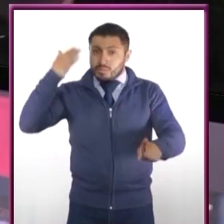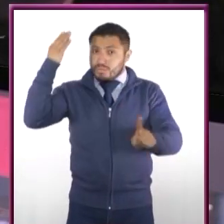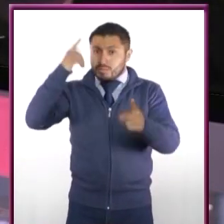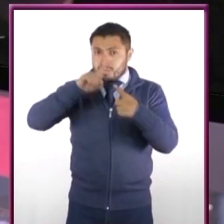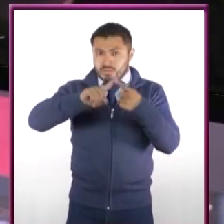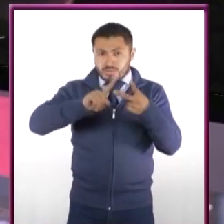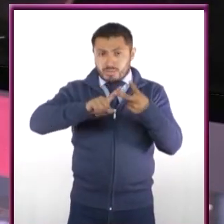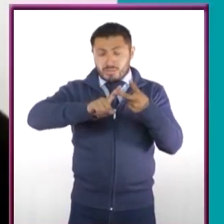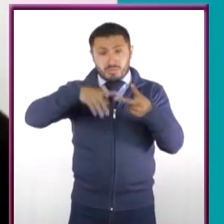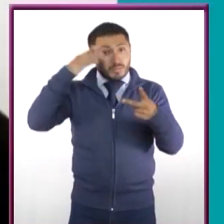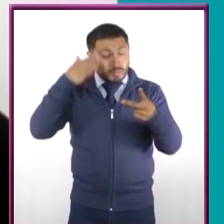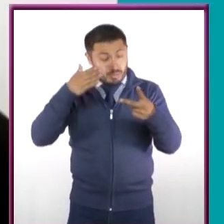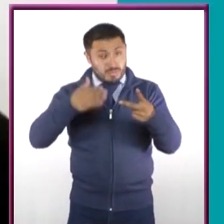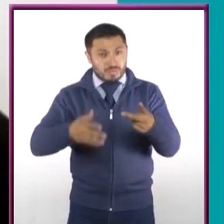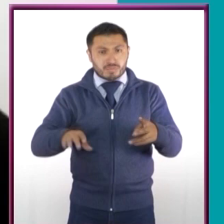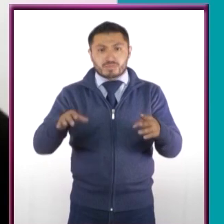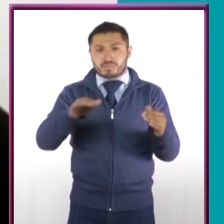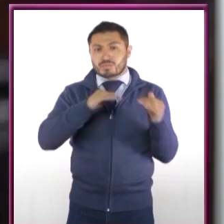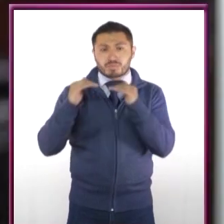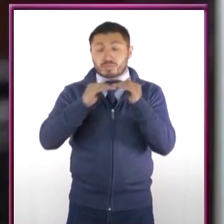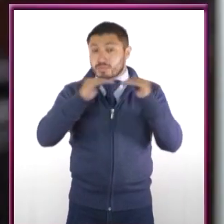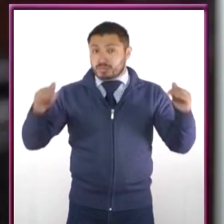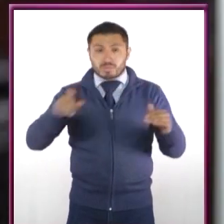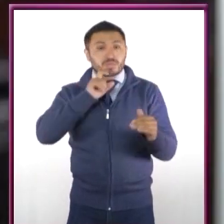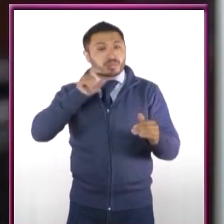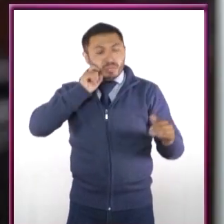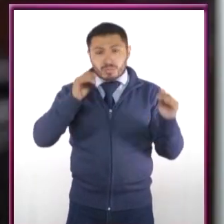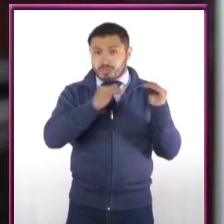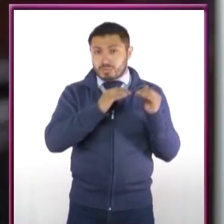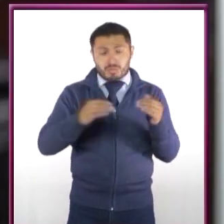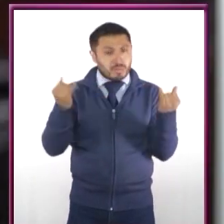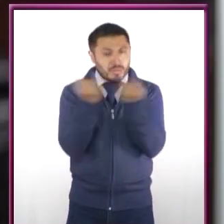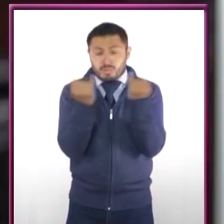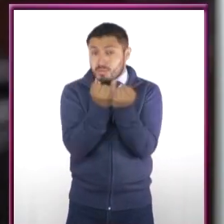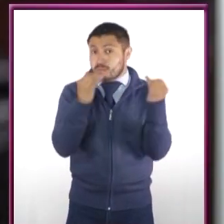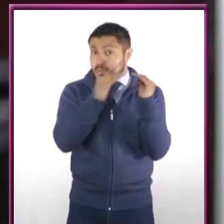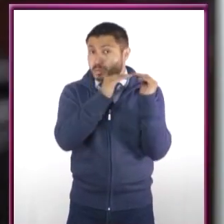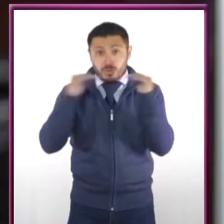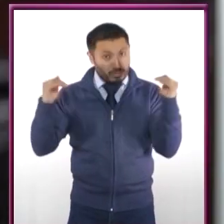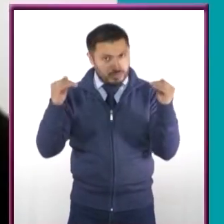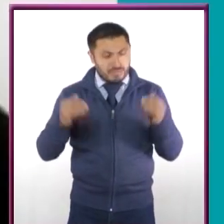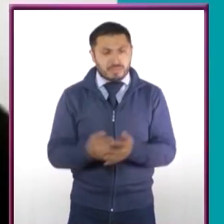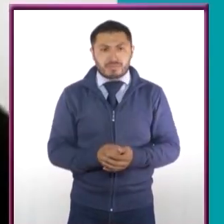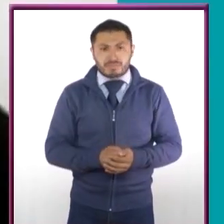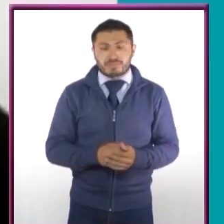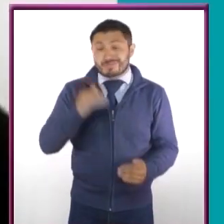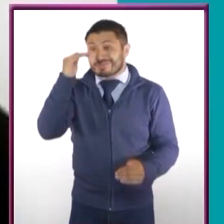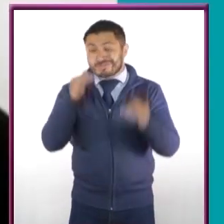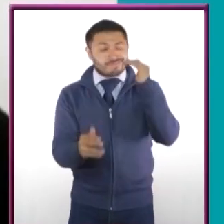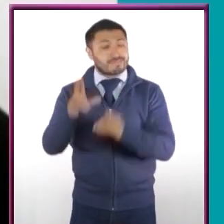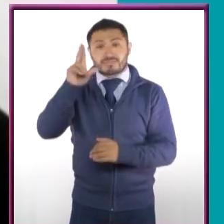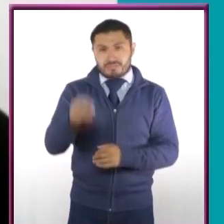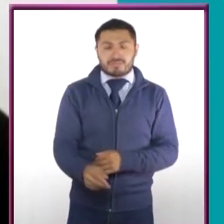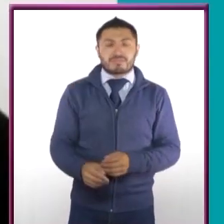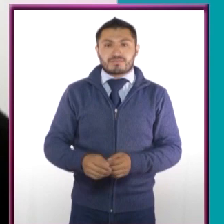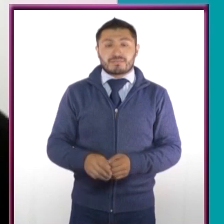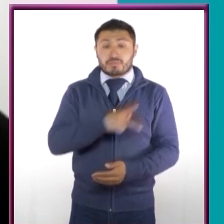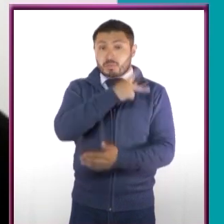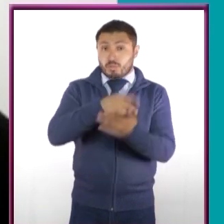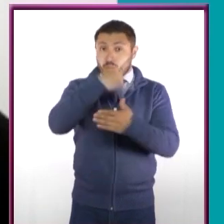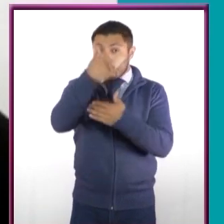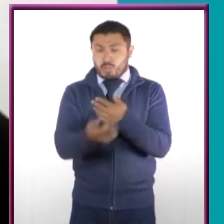con enfoque de equidad de género. ¿Y cómo surgió este proyecto de salud? Nube surge como